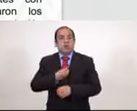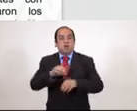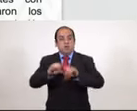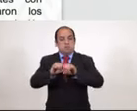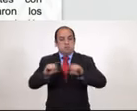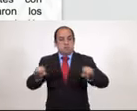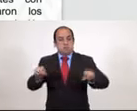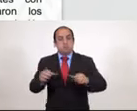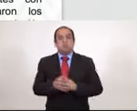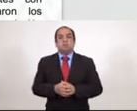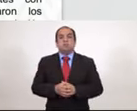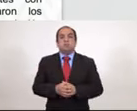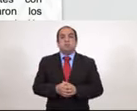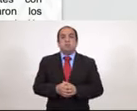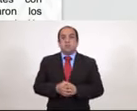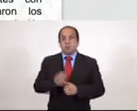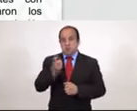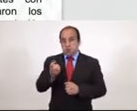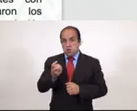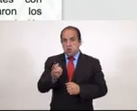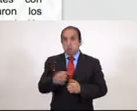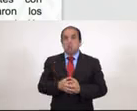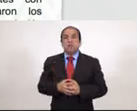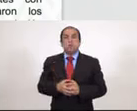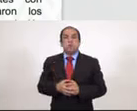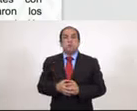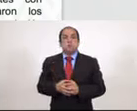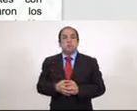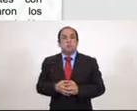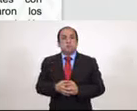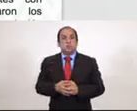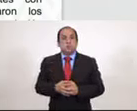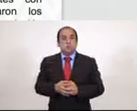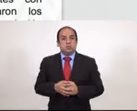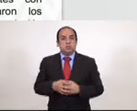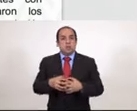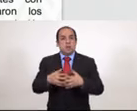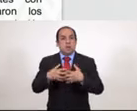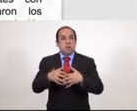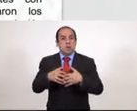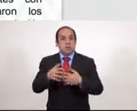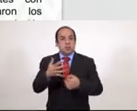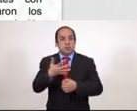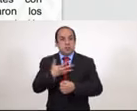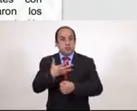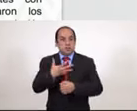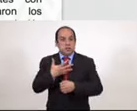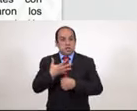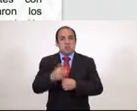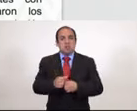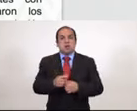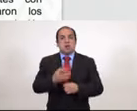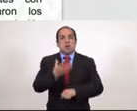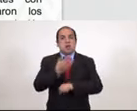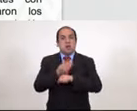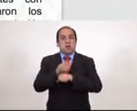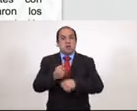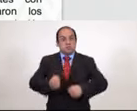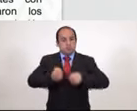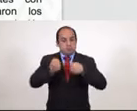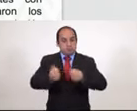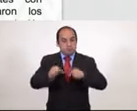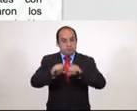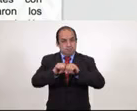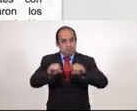horas, con esta pieza mecánica, se tenía entonces ya la restitución de la seguridad estructural. Recordemos que